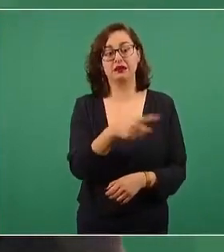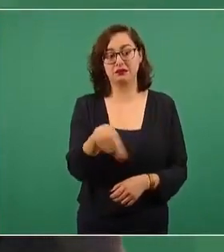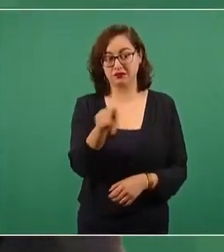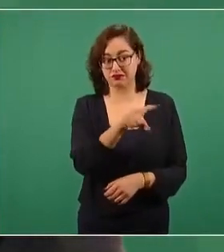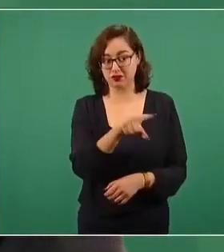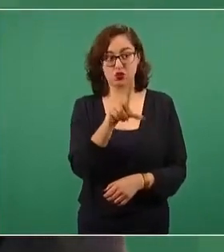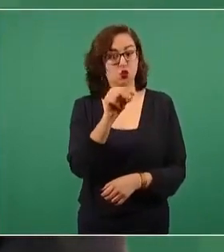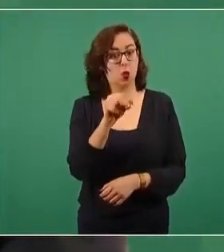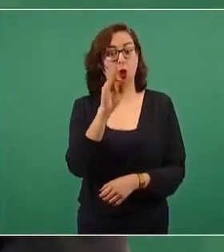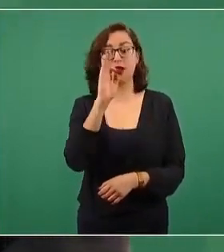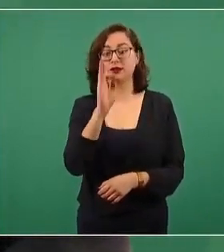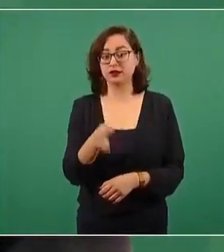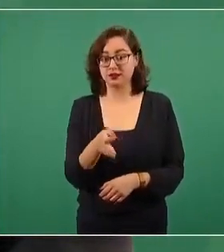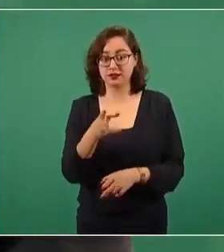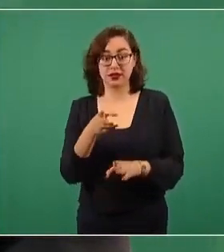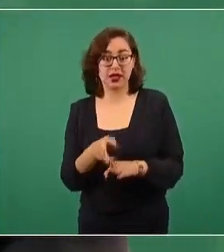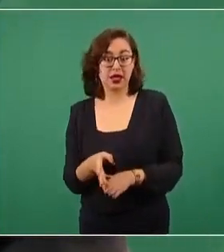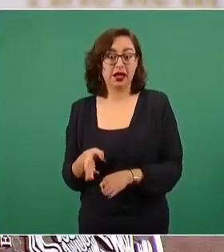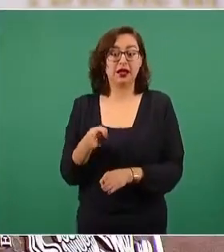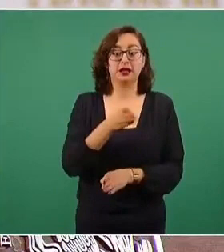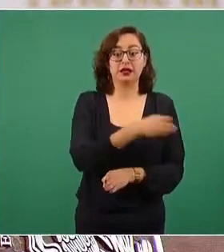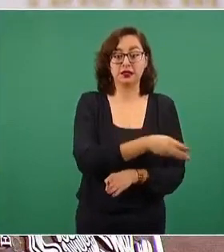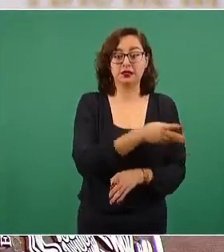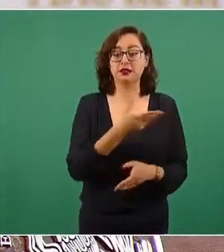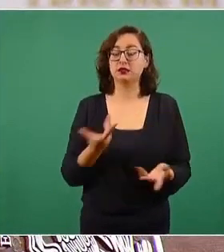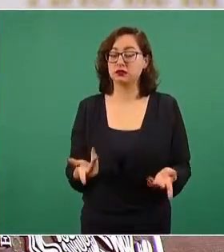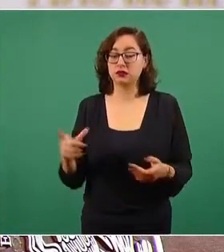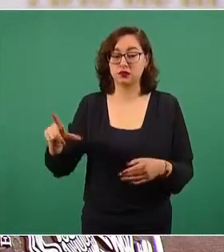gobernaron, mal gobernaron,